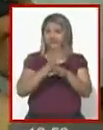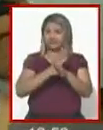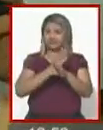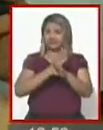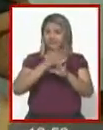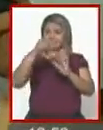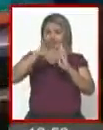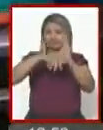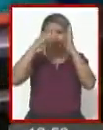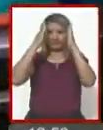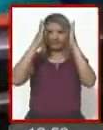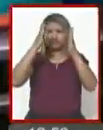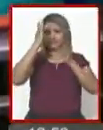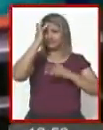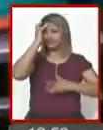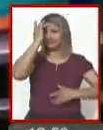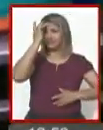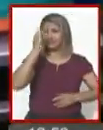terapia intensiva.